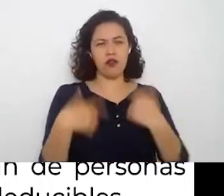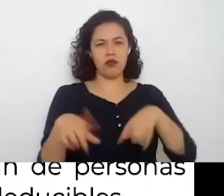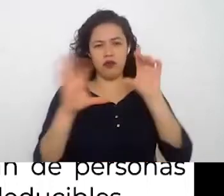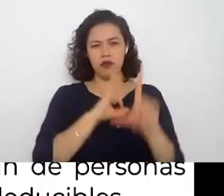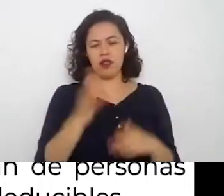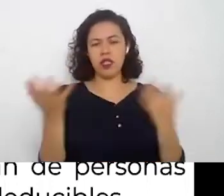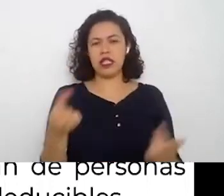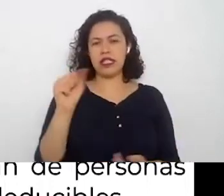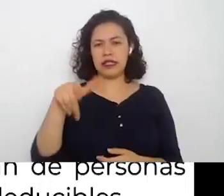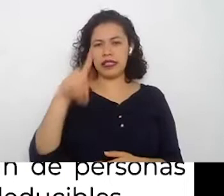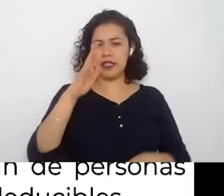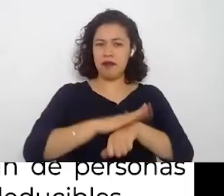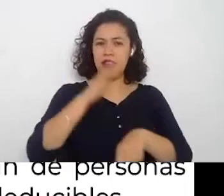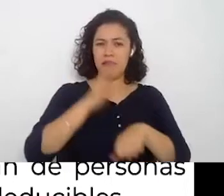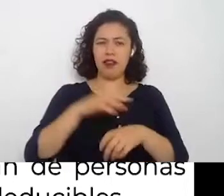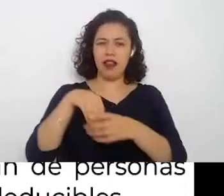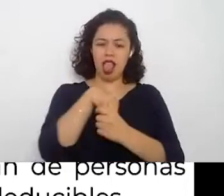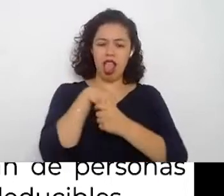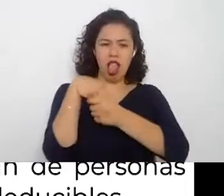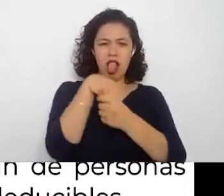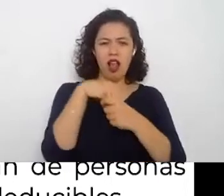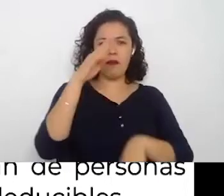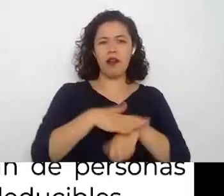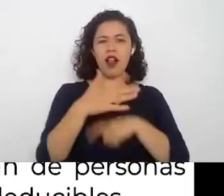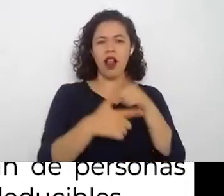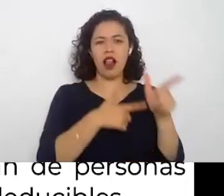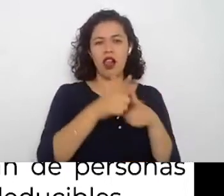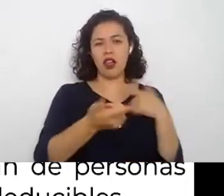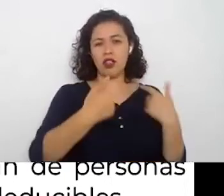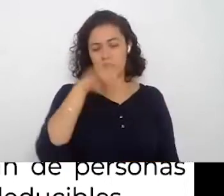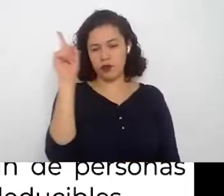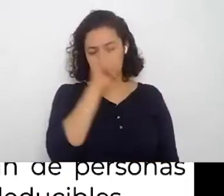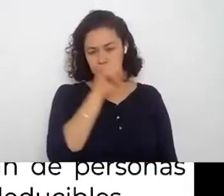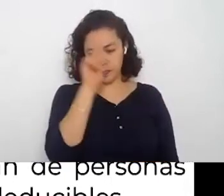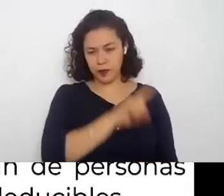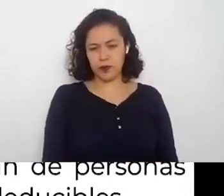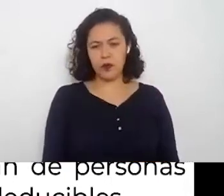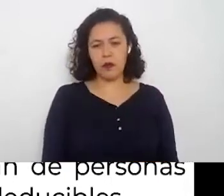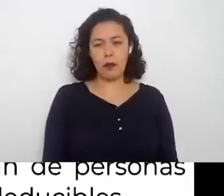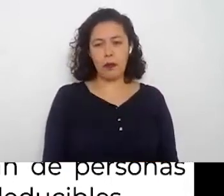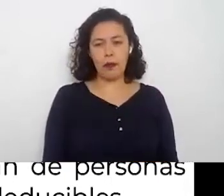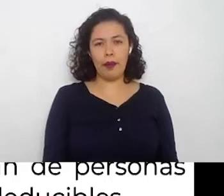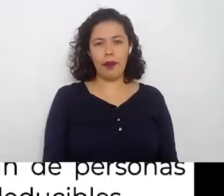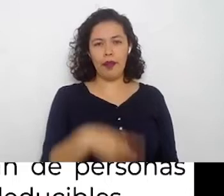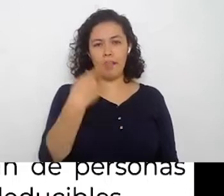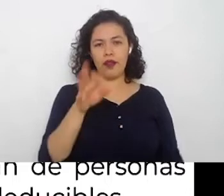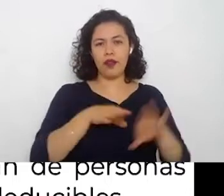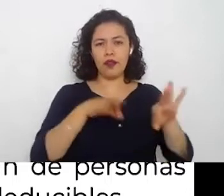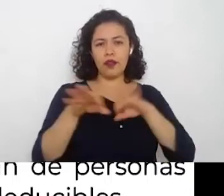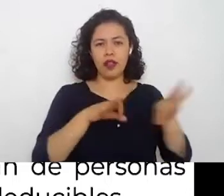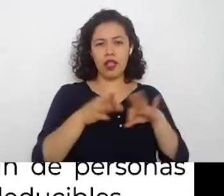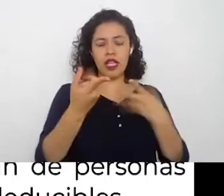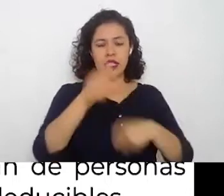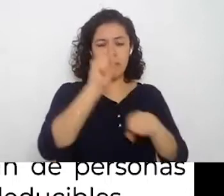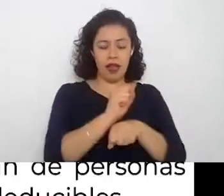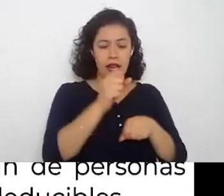vez está más saturada, más lenta. Yo les recomiendo que no hagan los trabajos ni la misma semana del 15 de